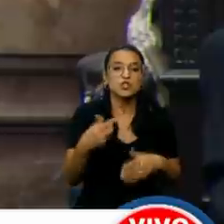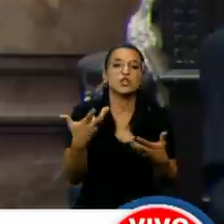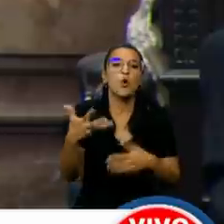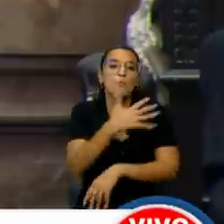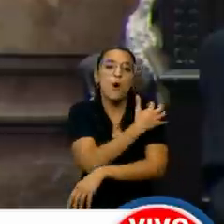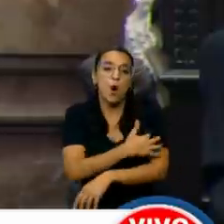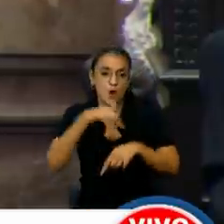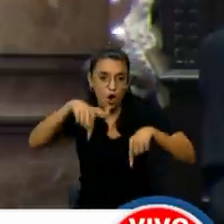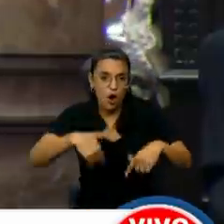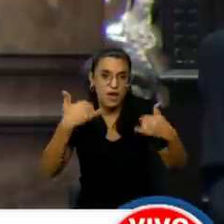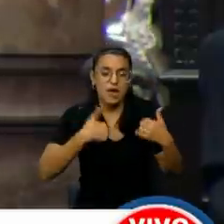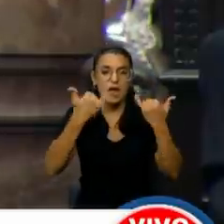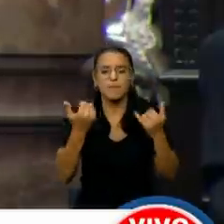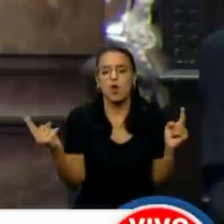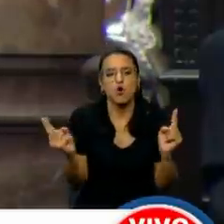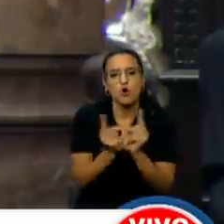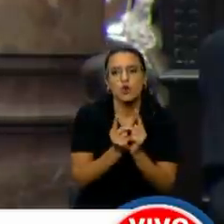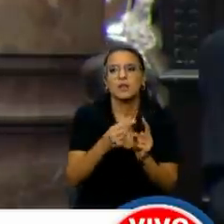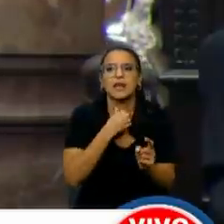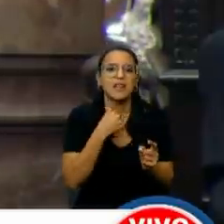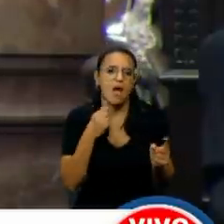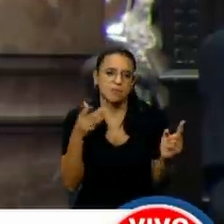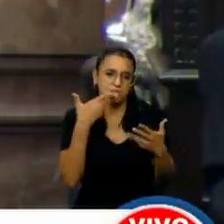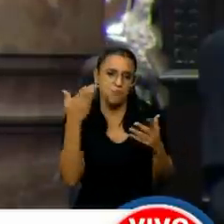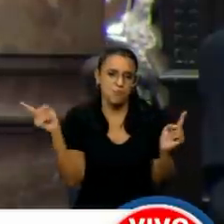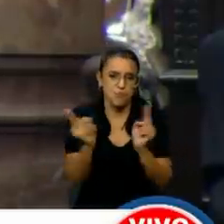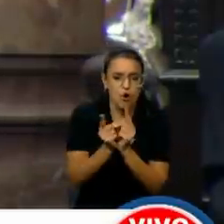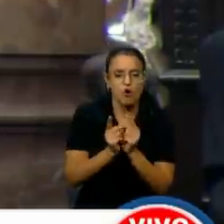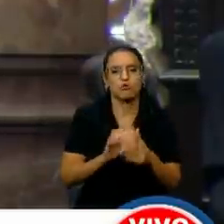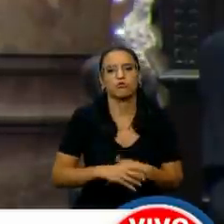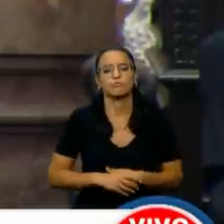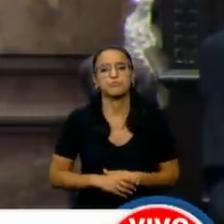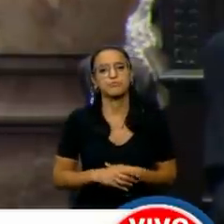detiene el país pero para ser cortito y de muy poco digo